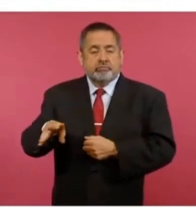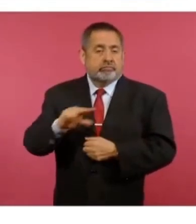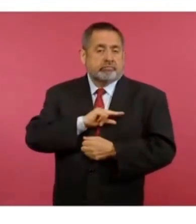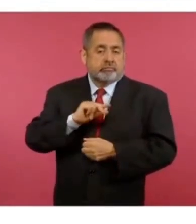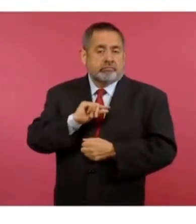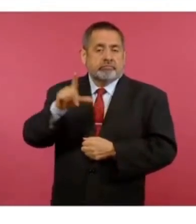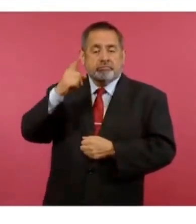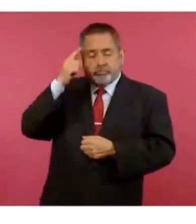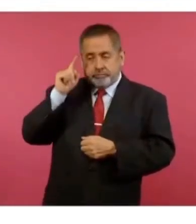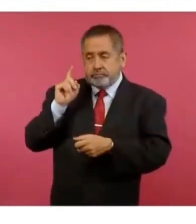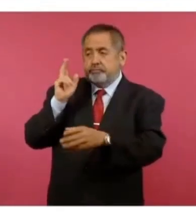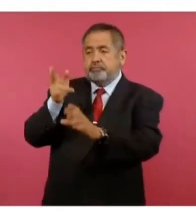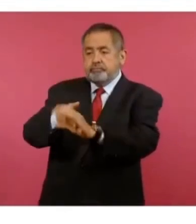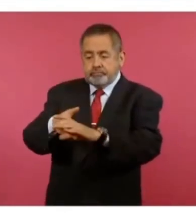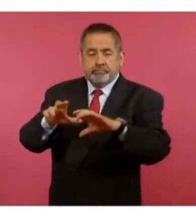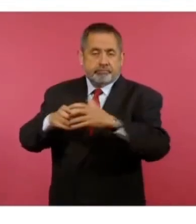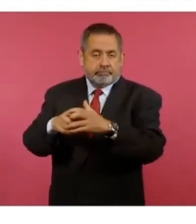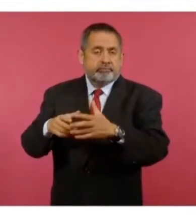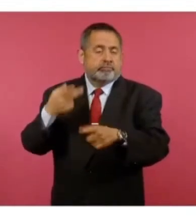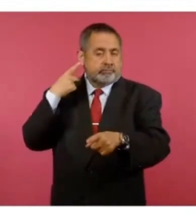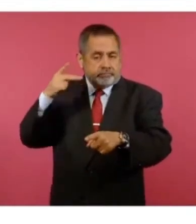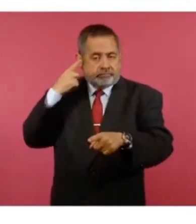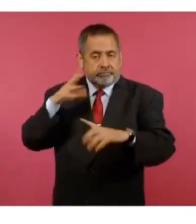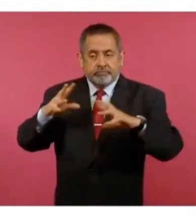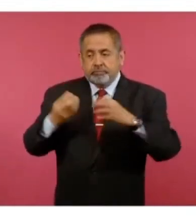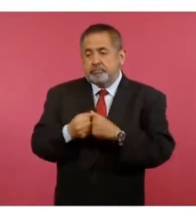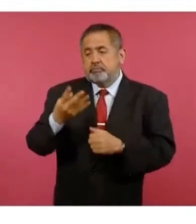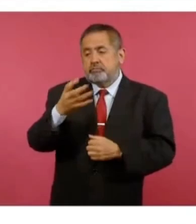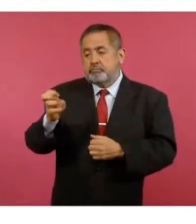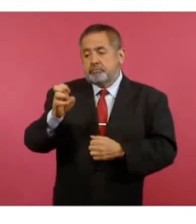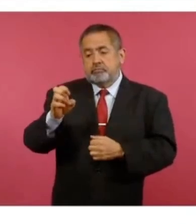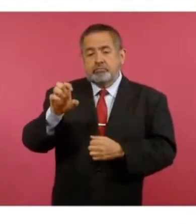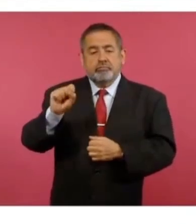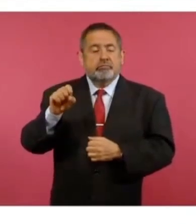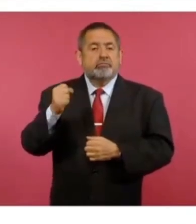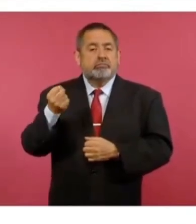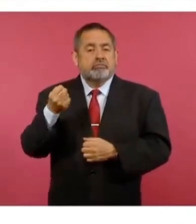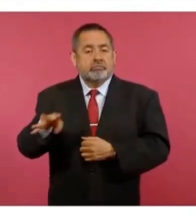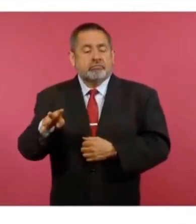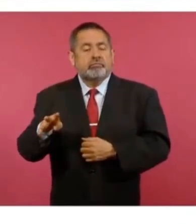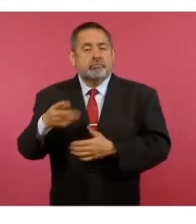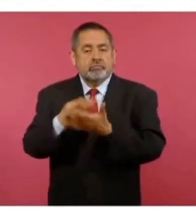especialistas para estos hospitales de Puebla de las